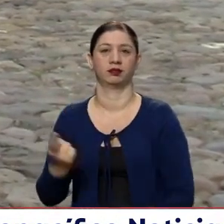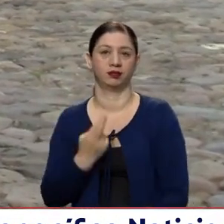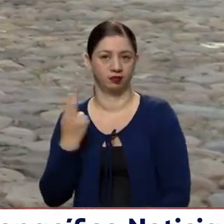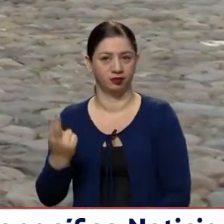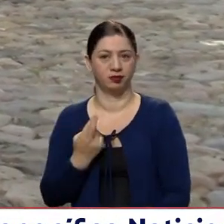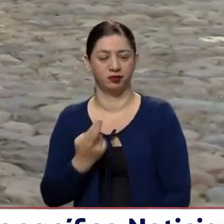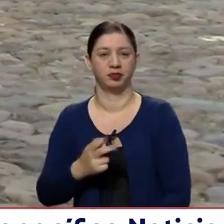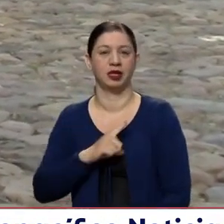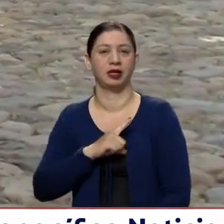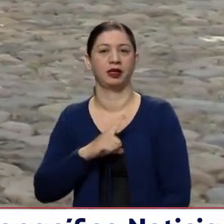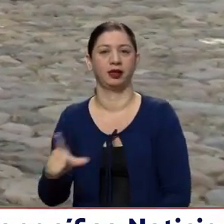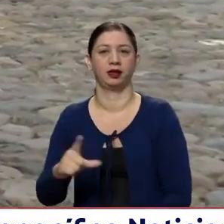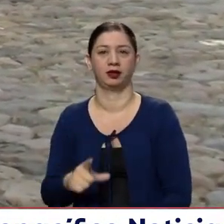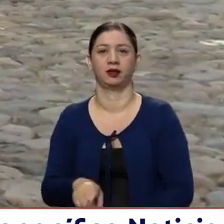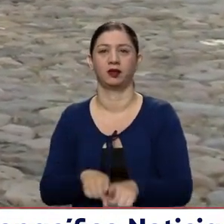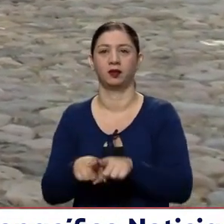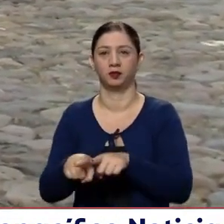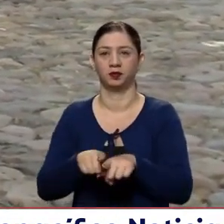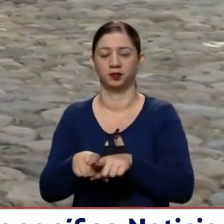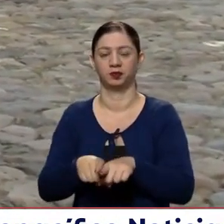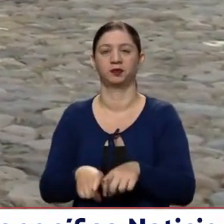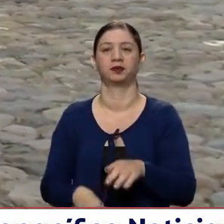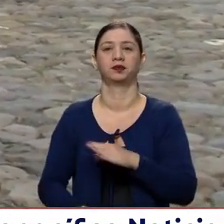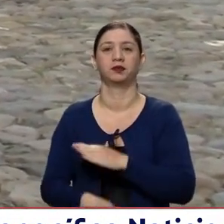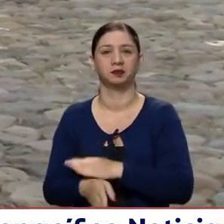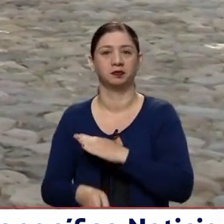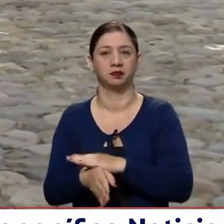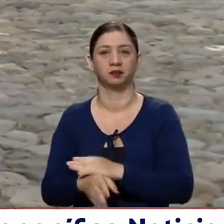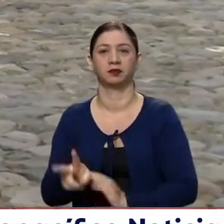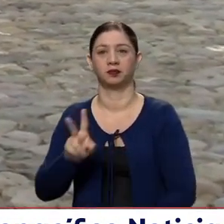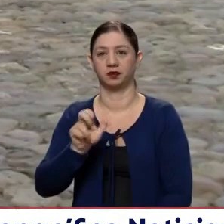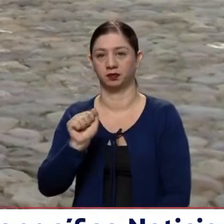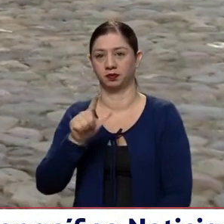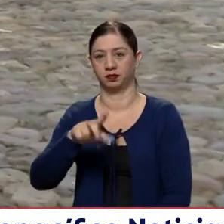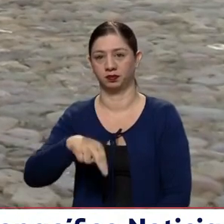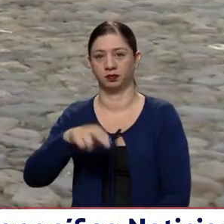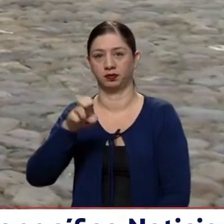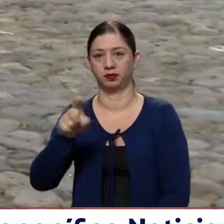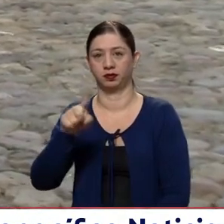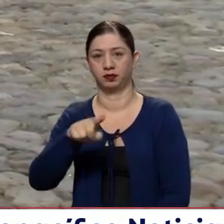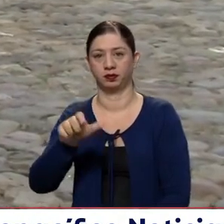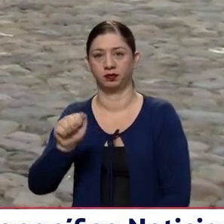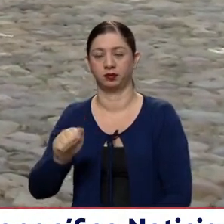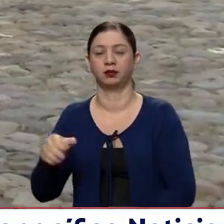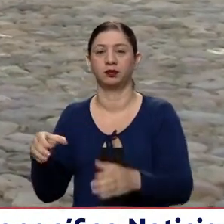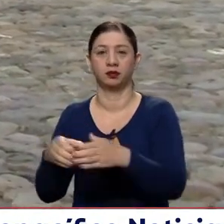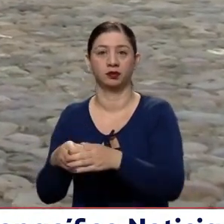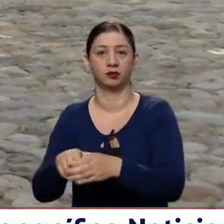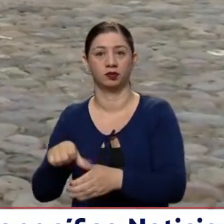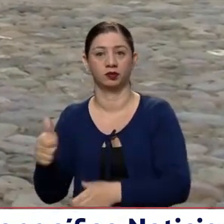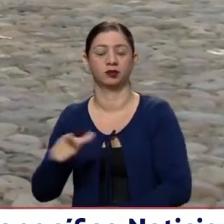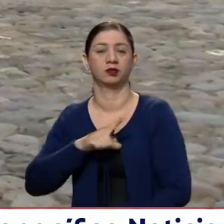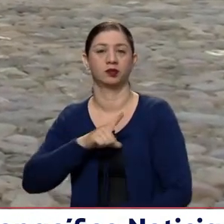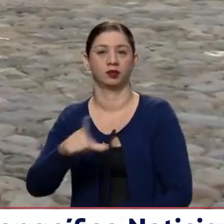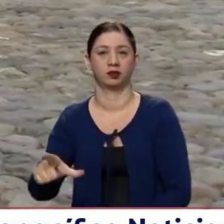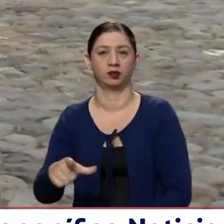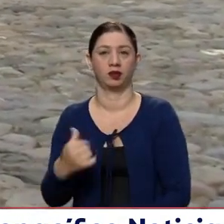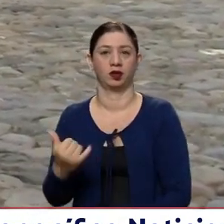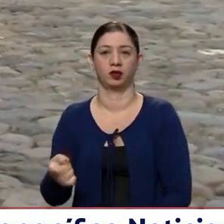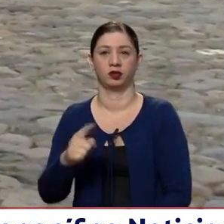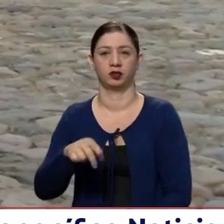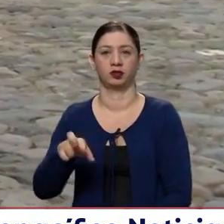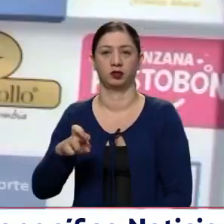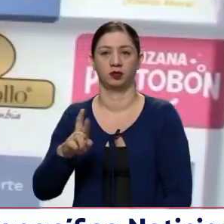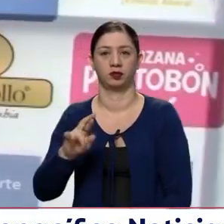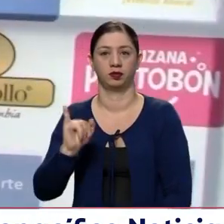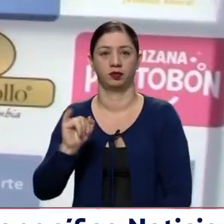sigue siendo la líder de la clasificación general. Y además, Vanessa Martínez, del equipo del Merquín Miatín, la líder de los sprints